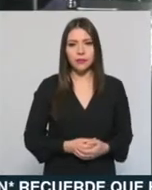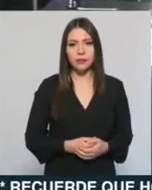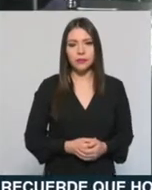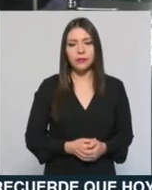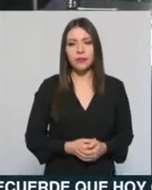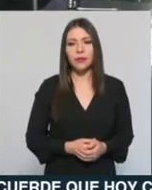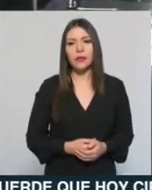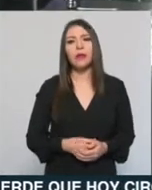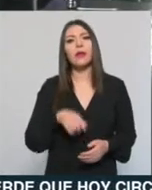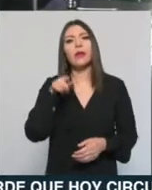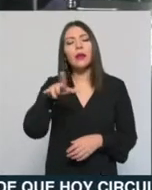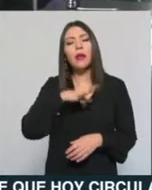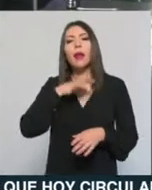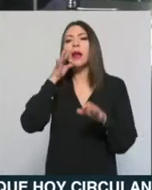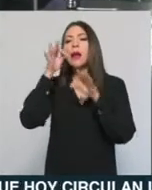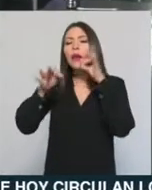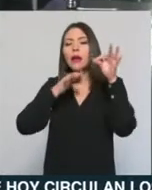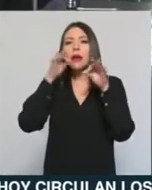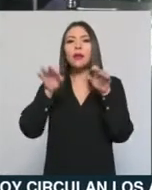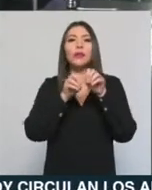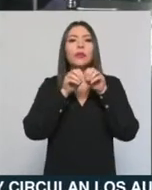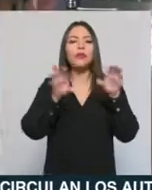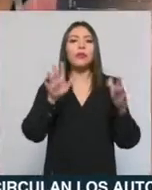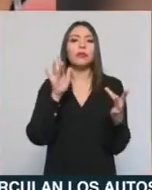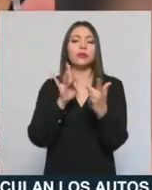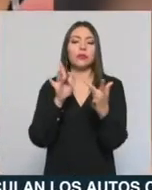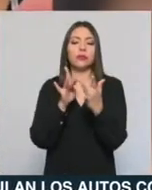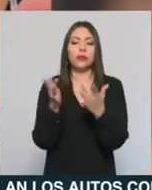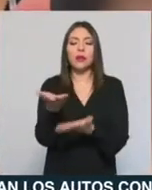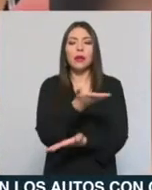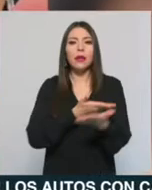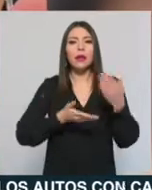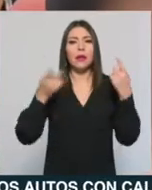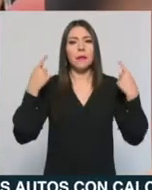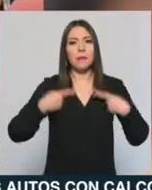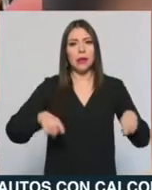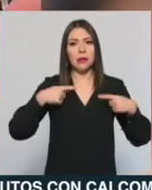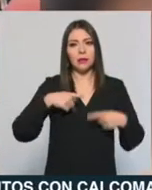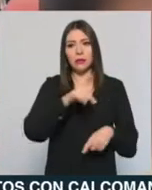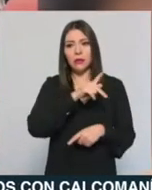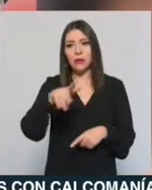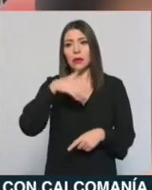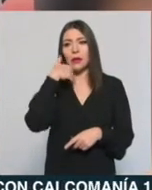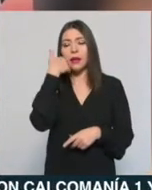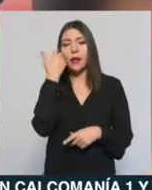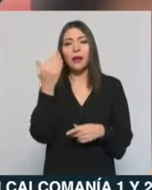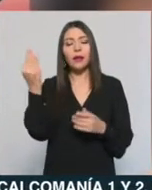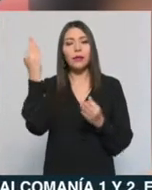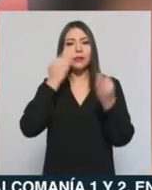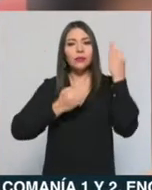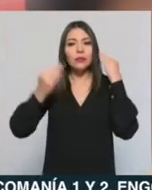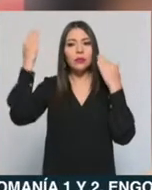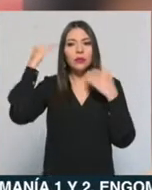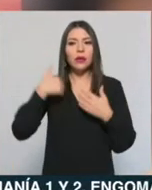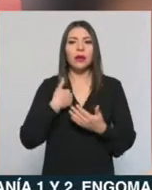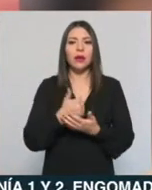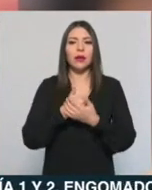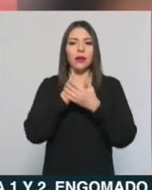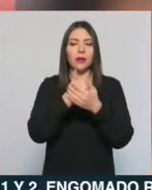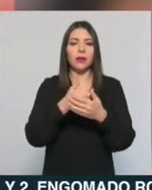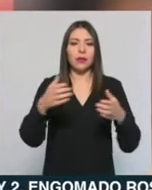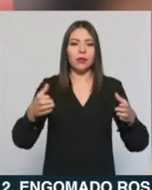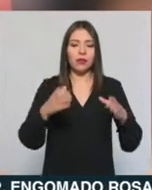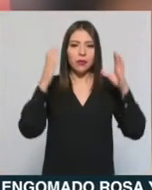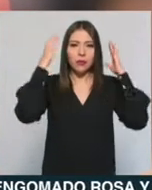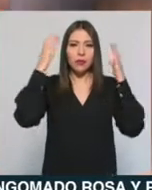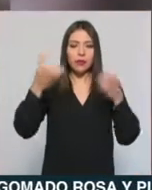hay publicidad en nuestras páginas, en nuestras redes sociales, donde la gente que quiera donar su cabello, yo les hago su coleta, pero